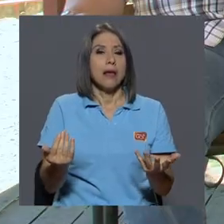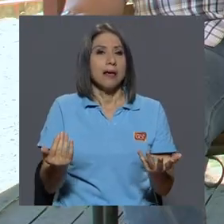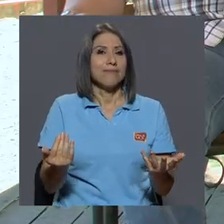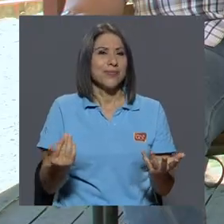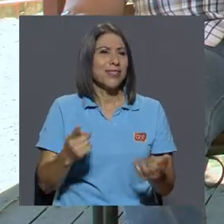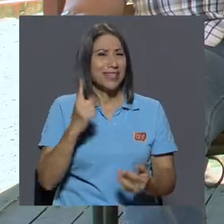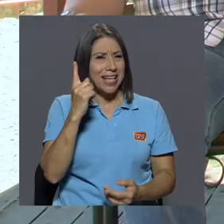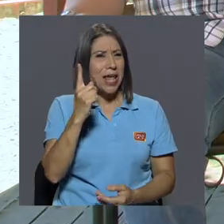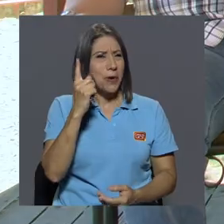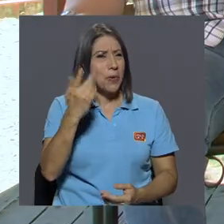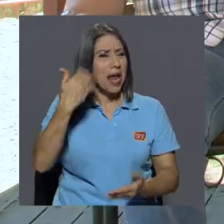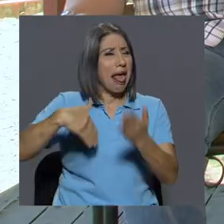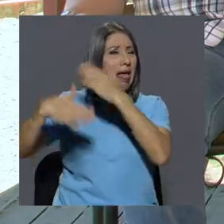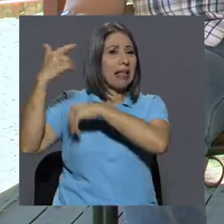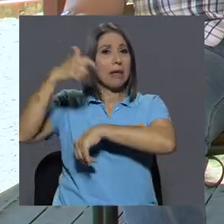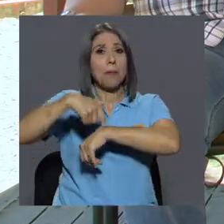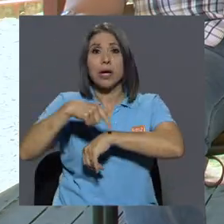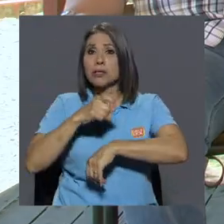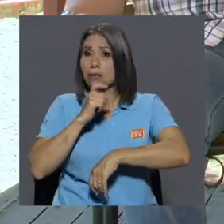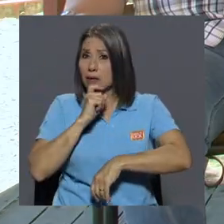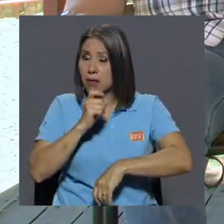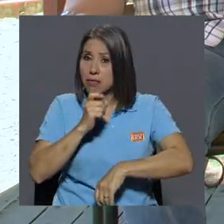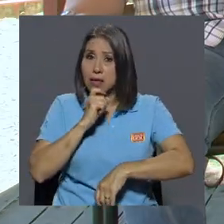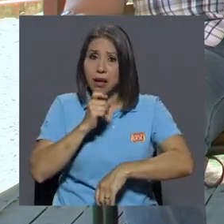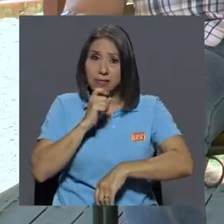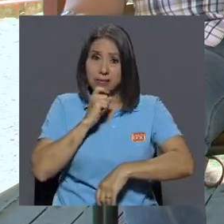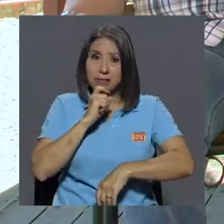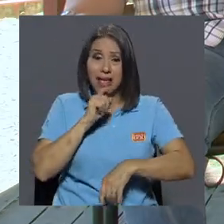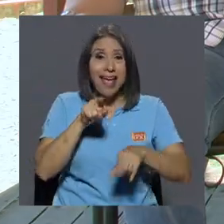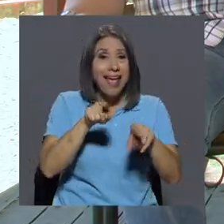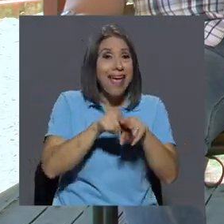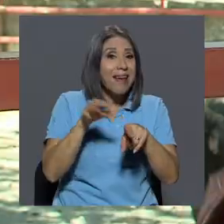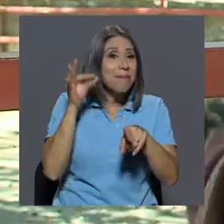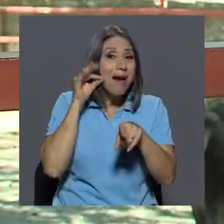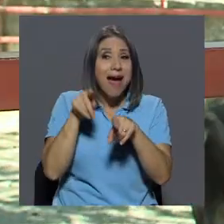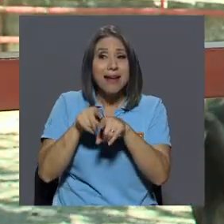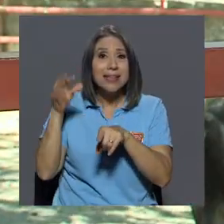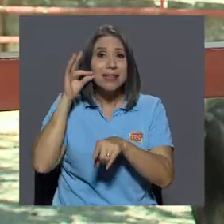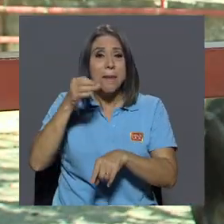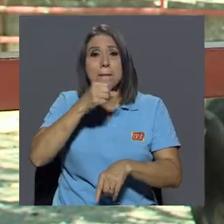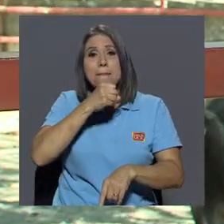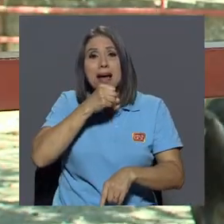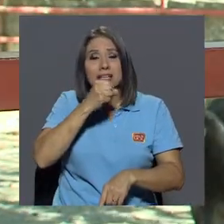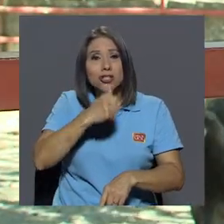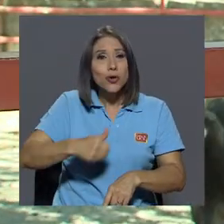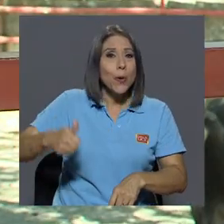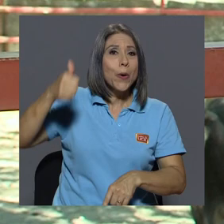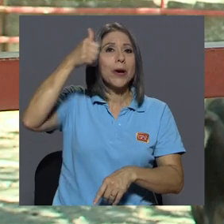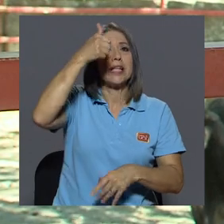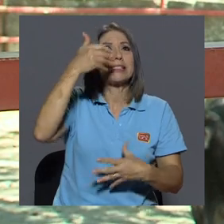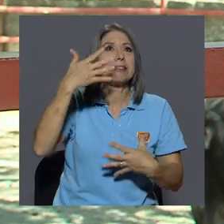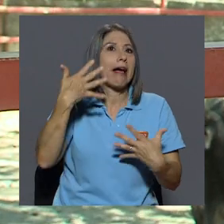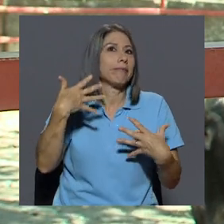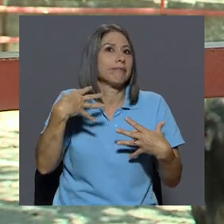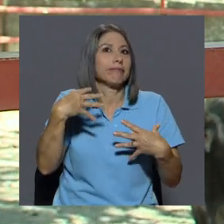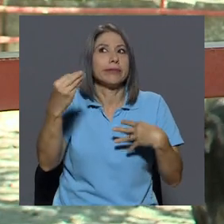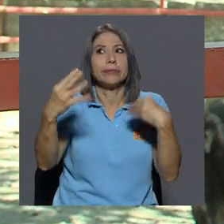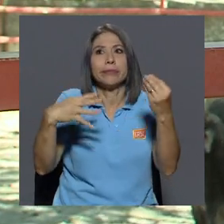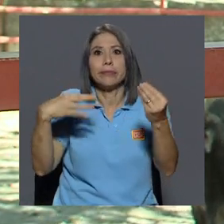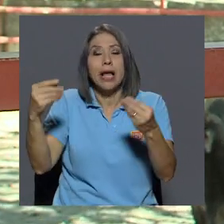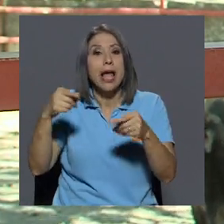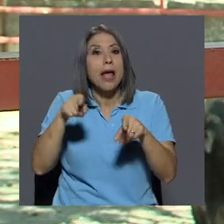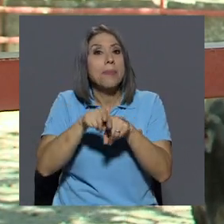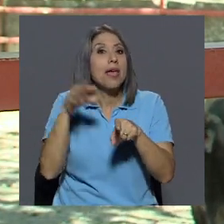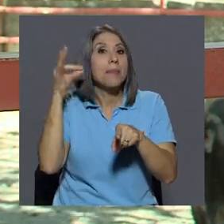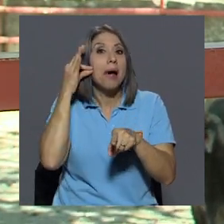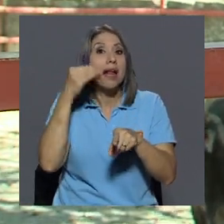en una de esas épocas críticas, que las hermanas mayores pues buscaron qué hacer, mi hermana mayor